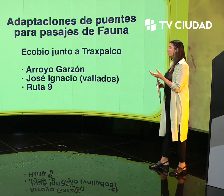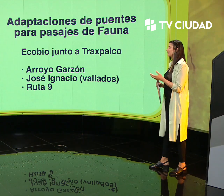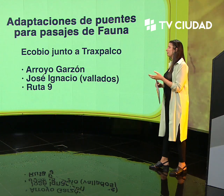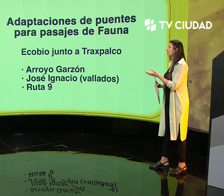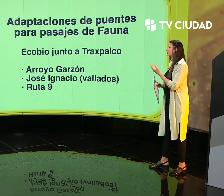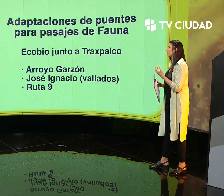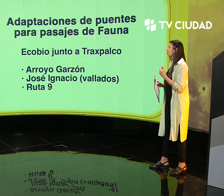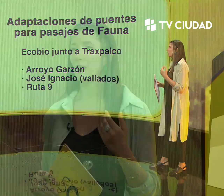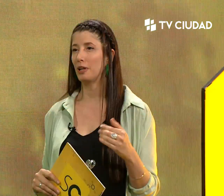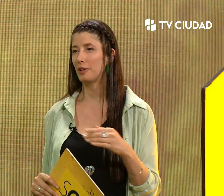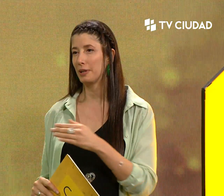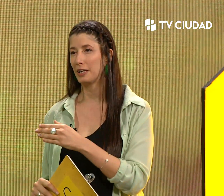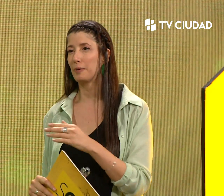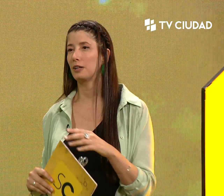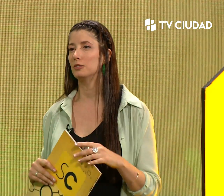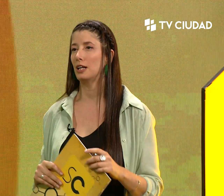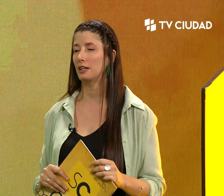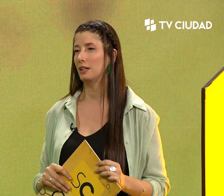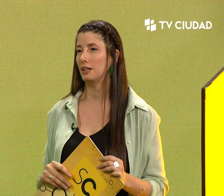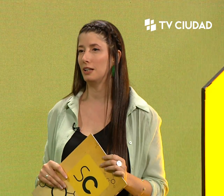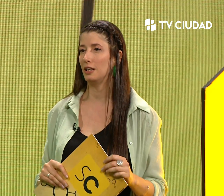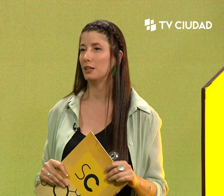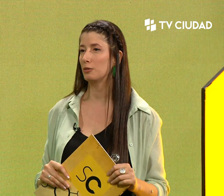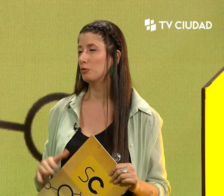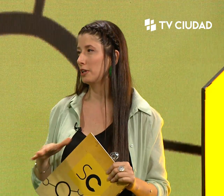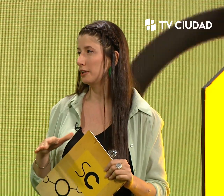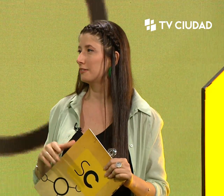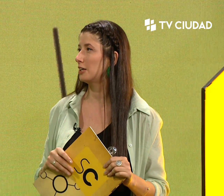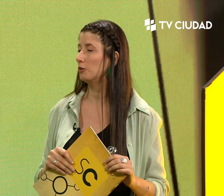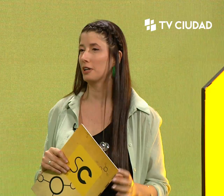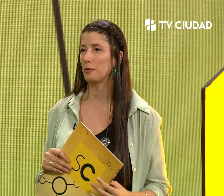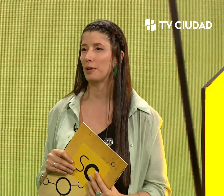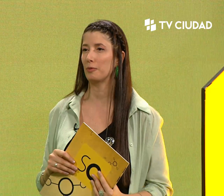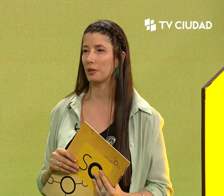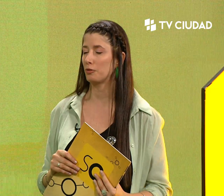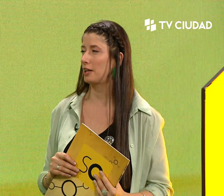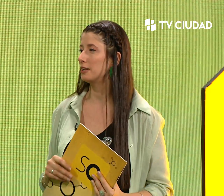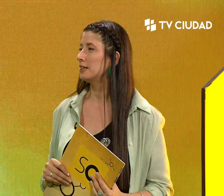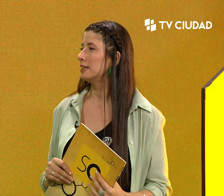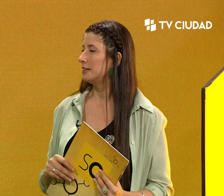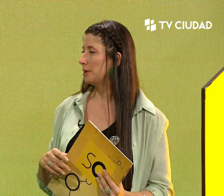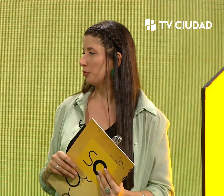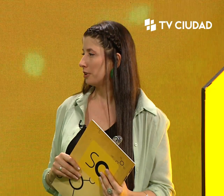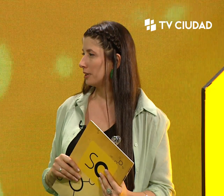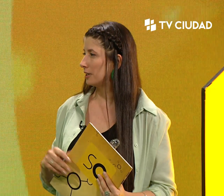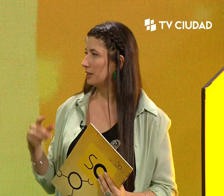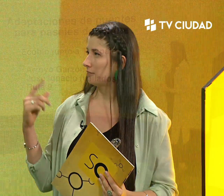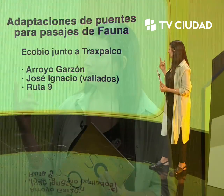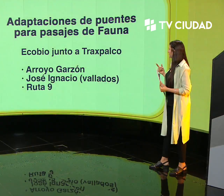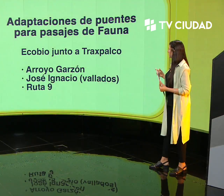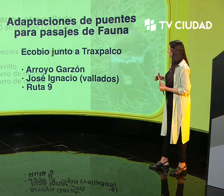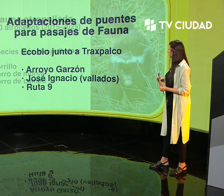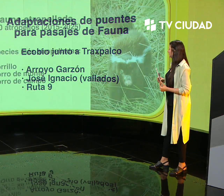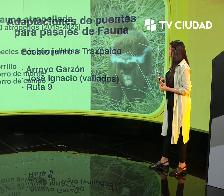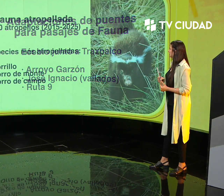con el vallado y bueno, vuelve de alguna manera para encontrar el cruce seco, digamos, para poder cruzar. Y vemos en la